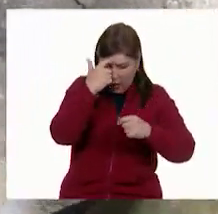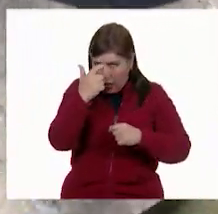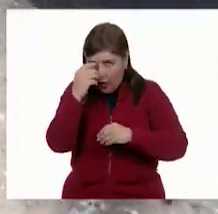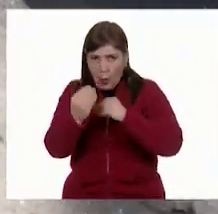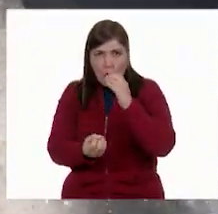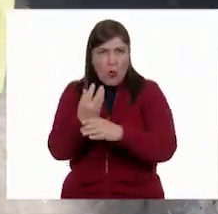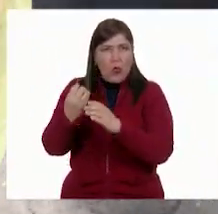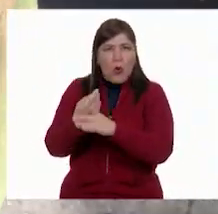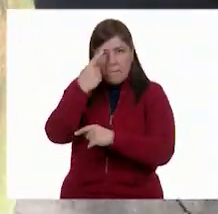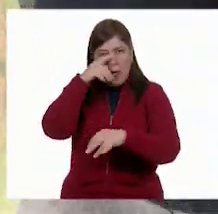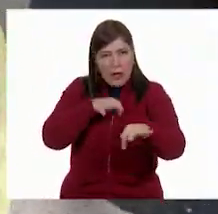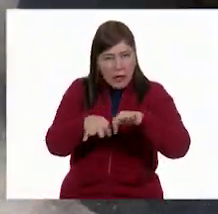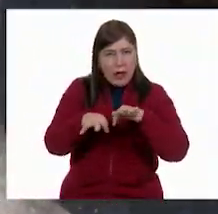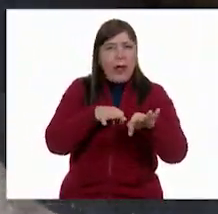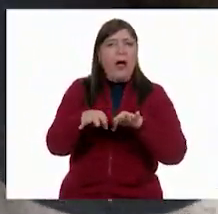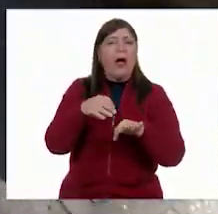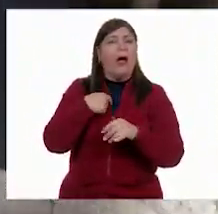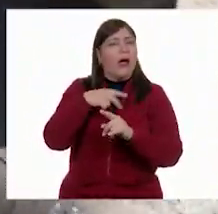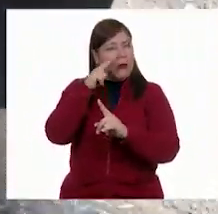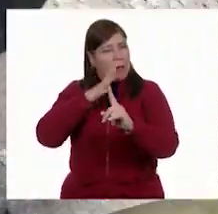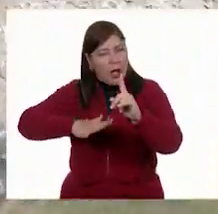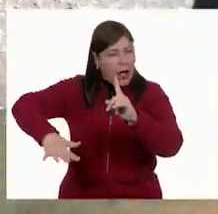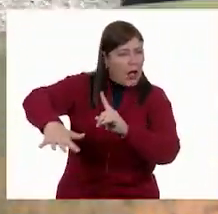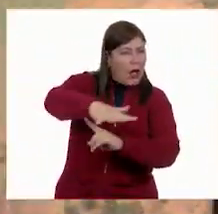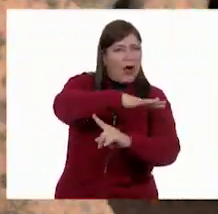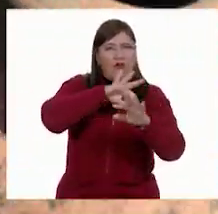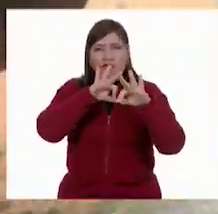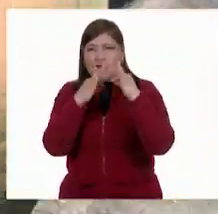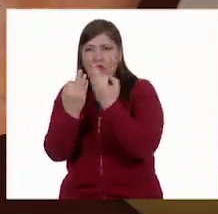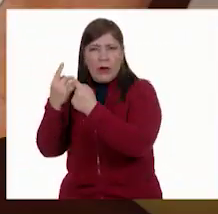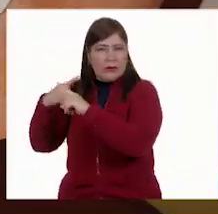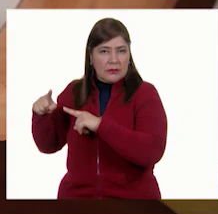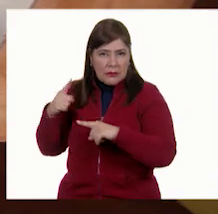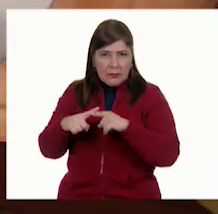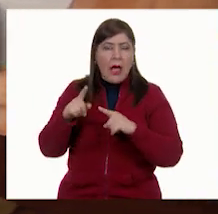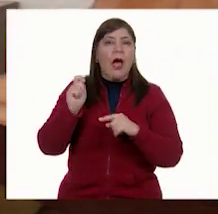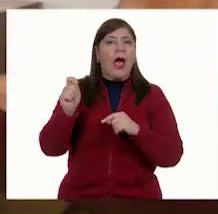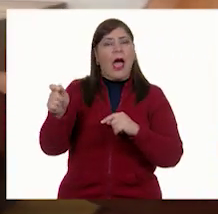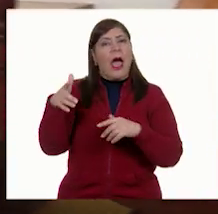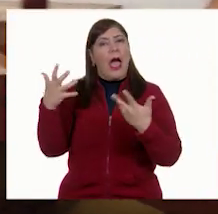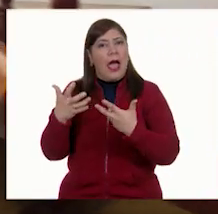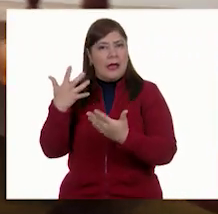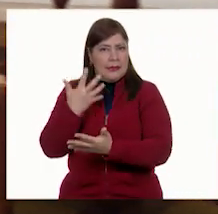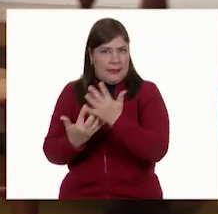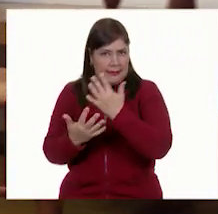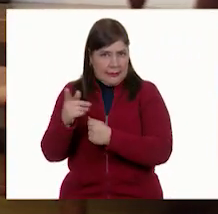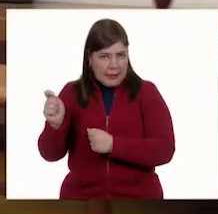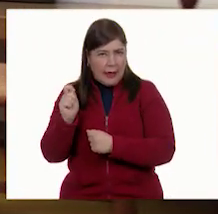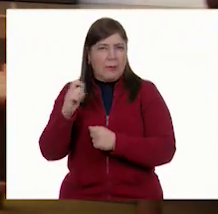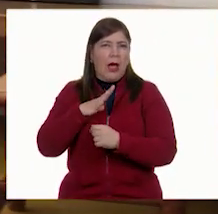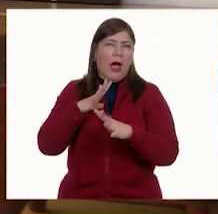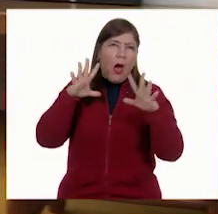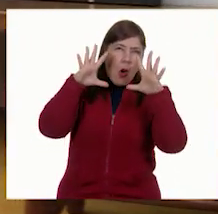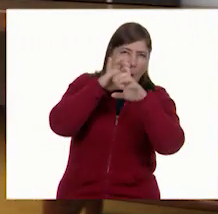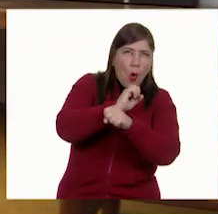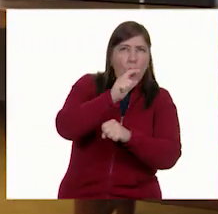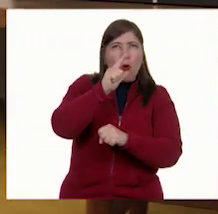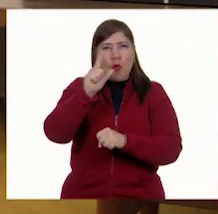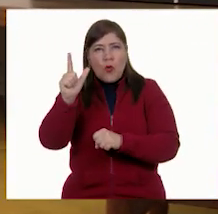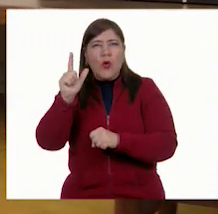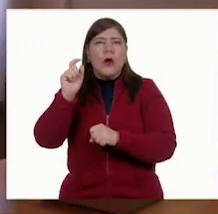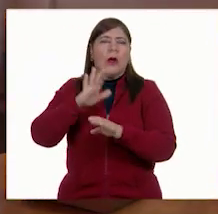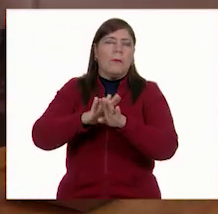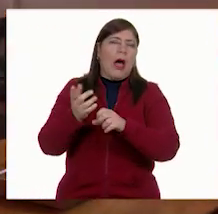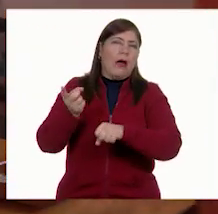cotidiana cobijado por la percepción de colores y formas, dispuestas por él, entre la luz y la sombra de las noches y los